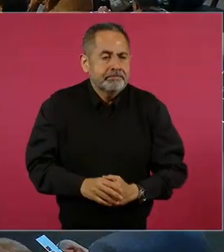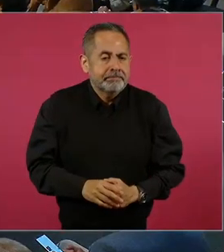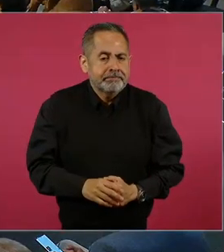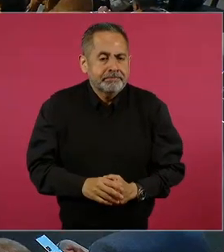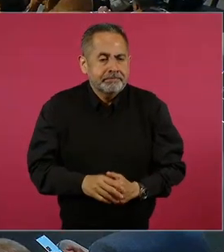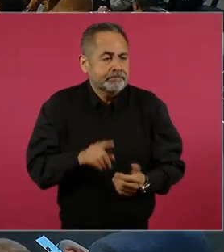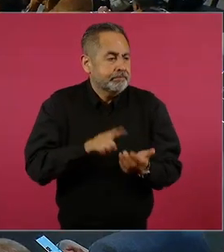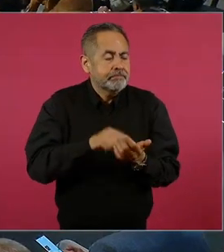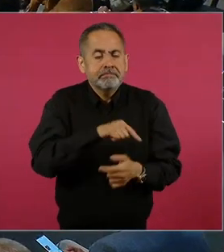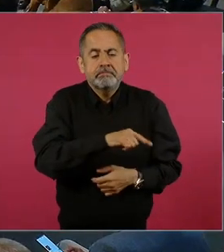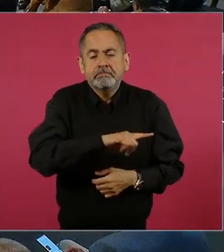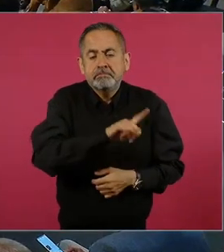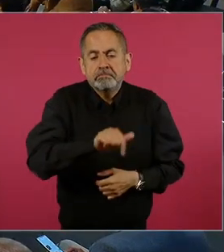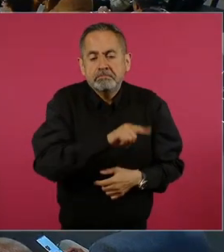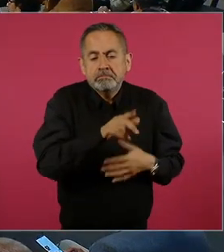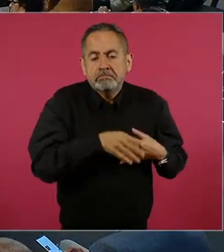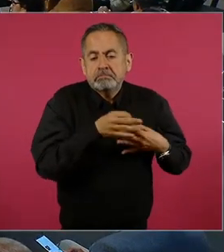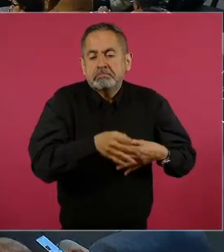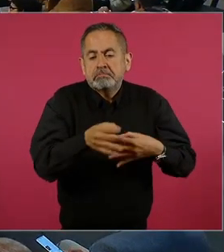dilación de